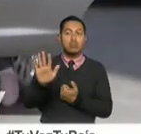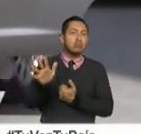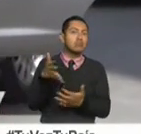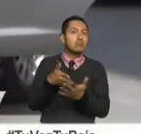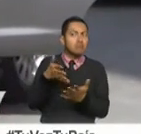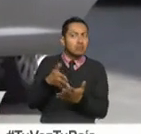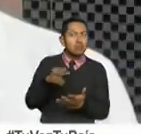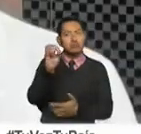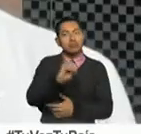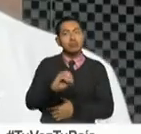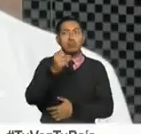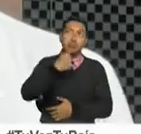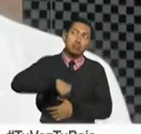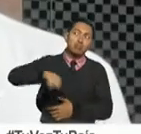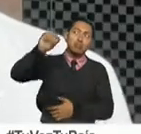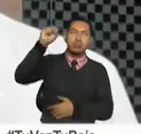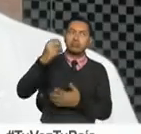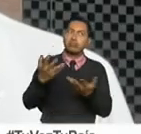o viajar.